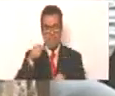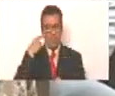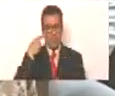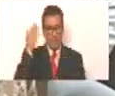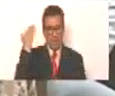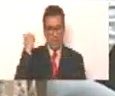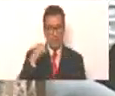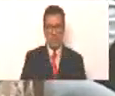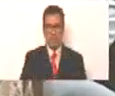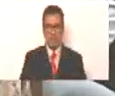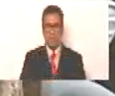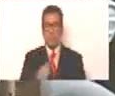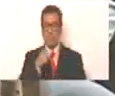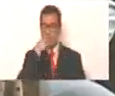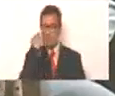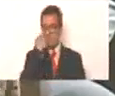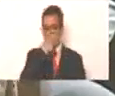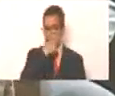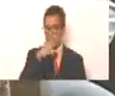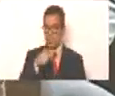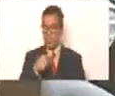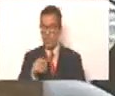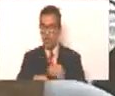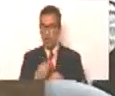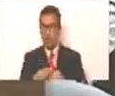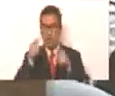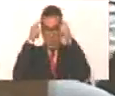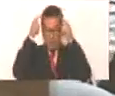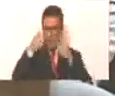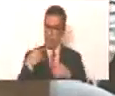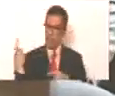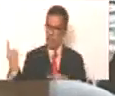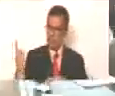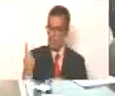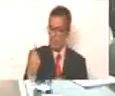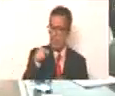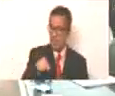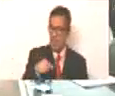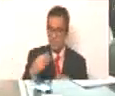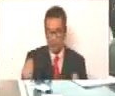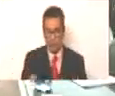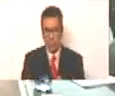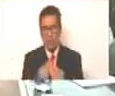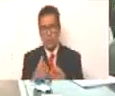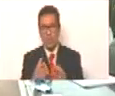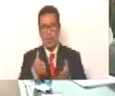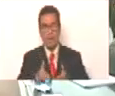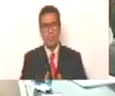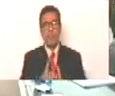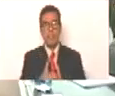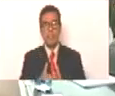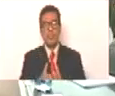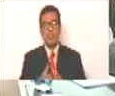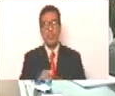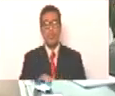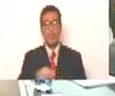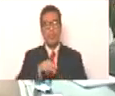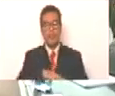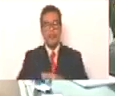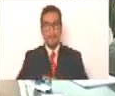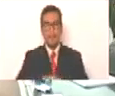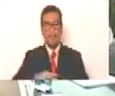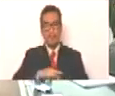consumían droga y cómo Chávez se acercaba a ellos también. Y de allí nació la misión Hipólita, lo recordamos, ¿verdad? Un